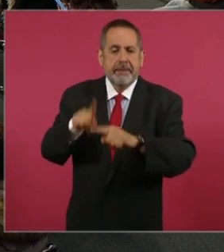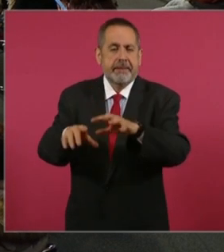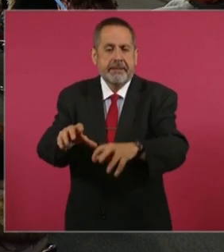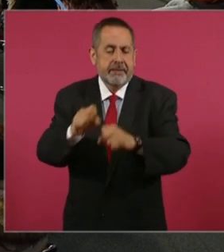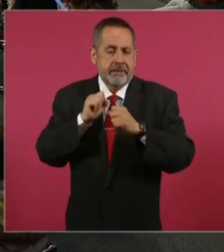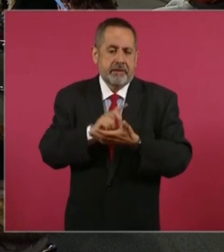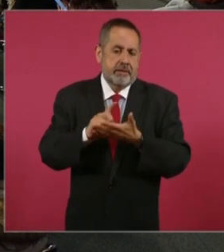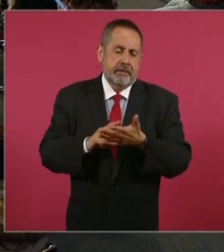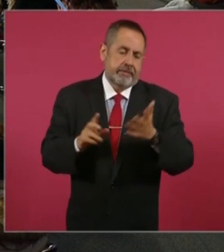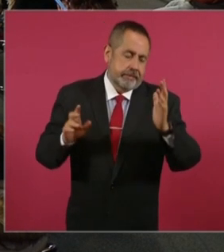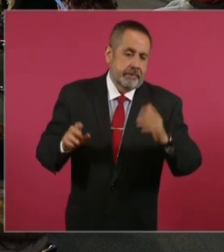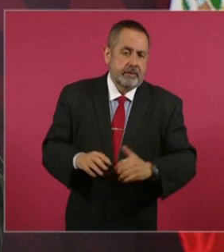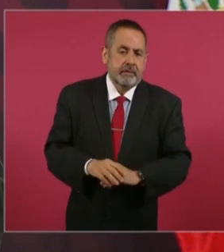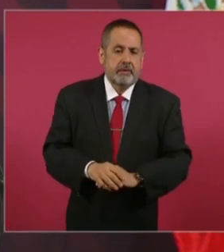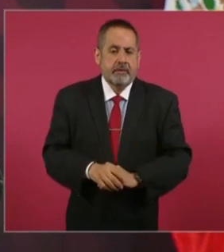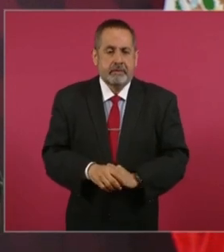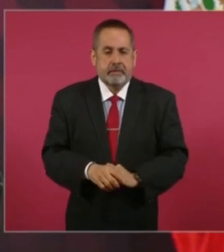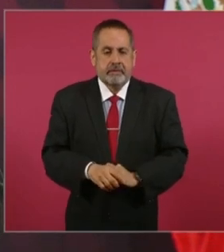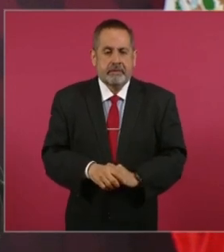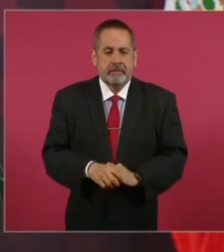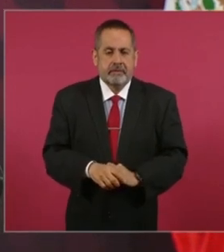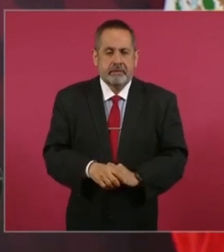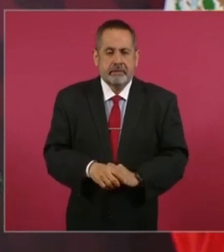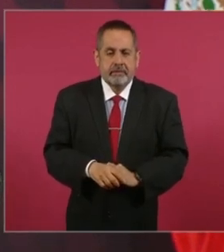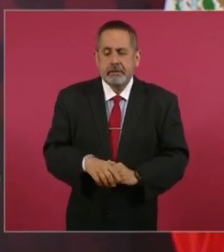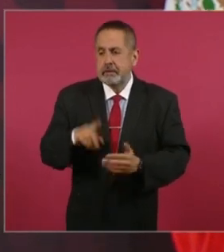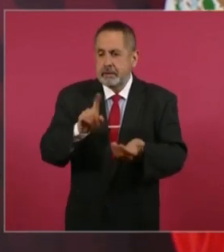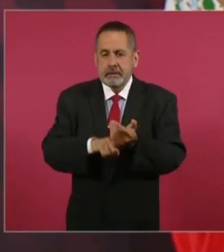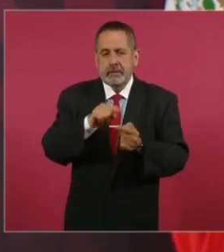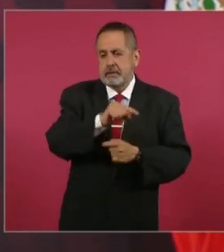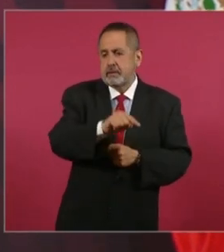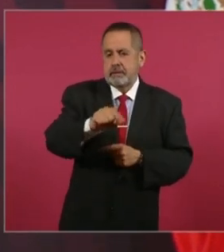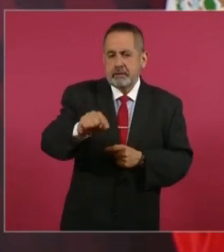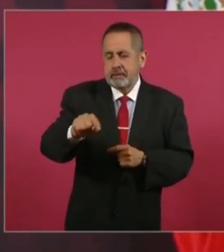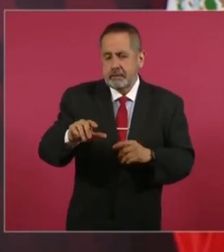porque había